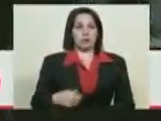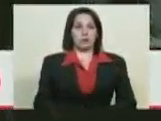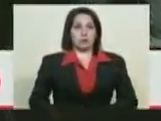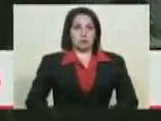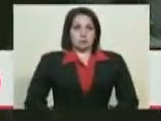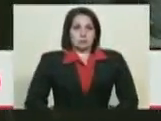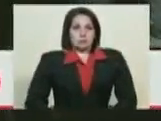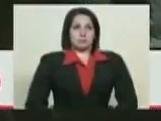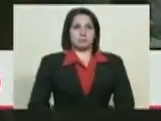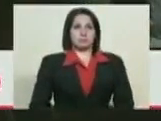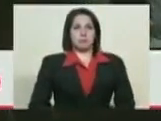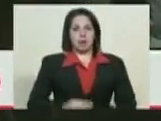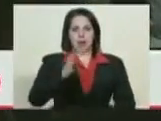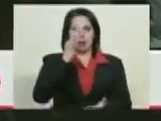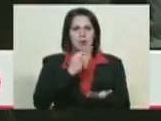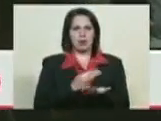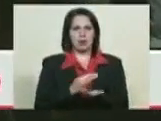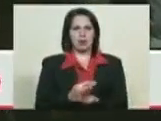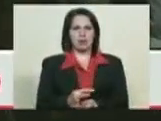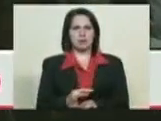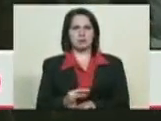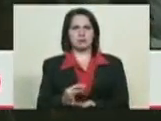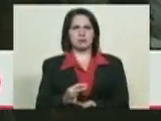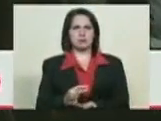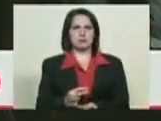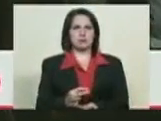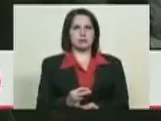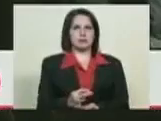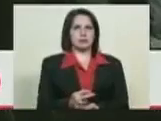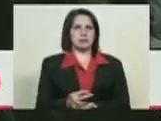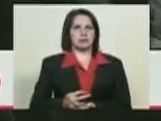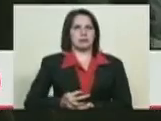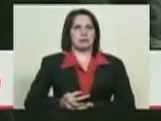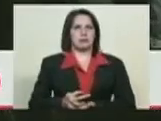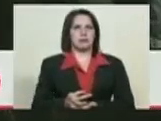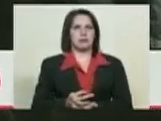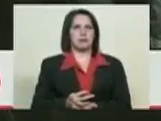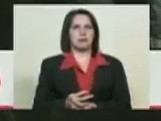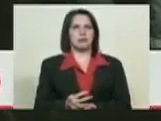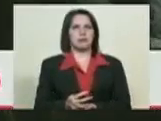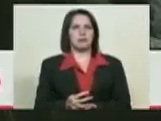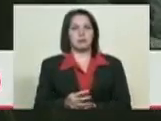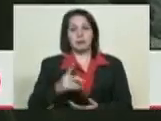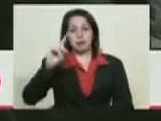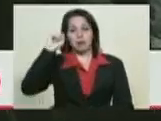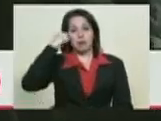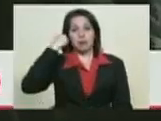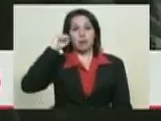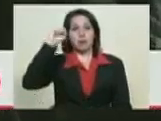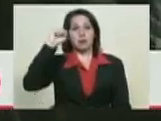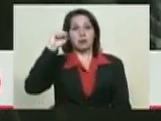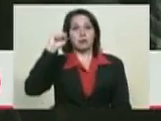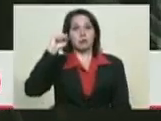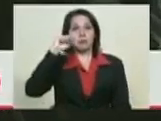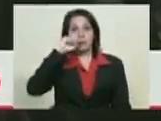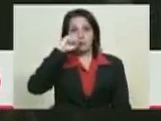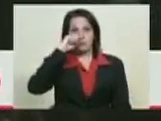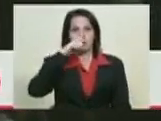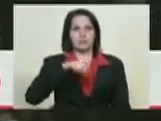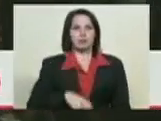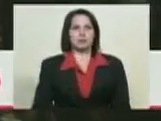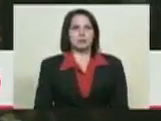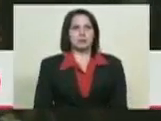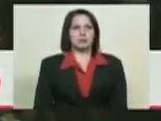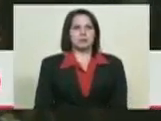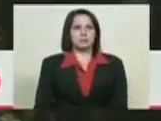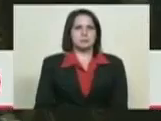de ser leales a los legados de los héroes, de los libertadores